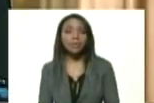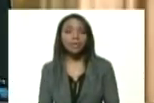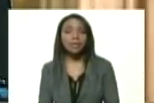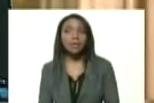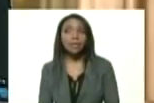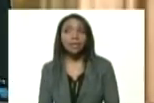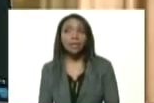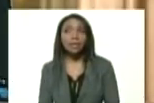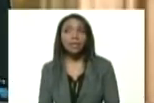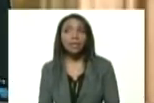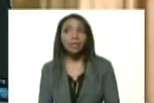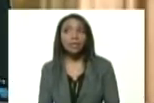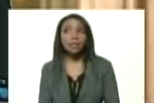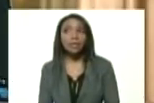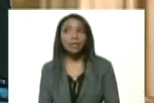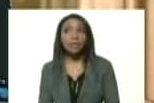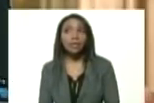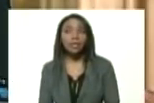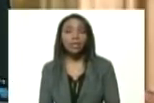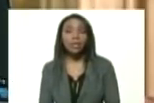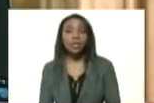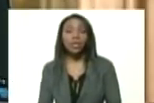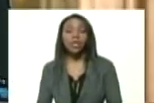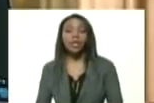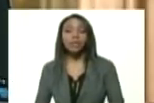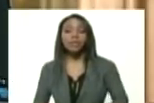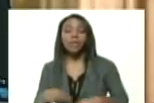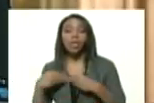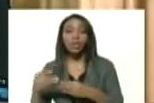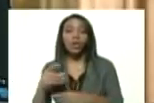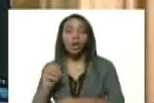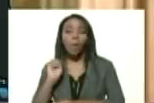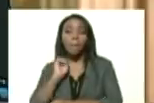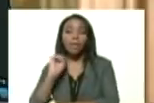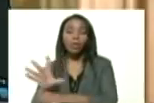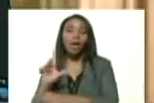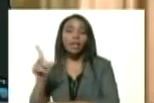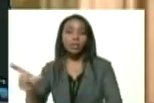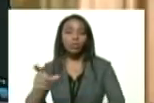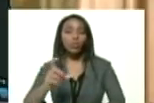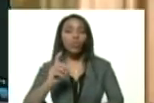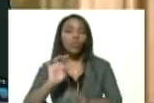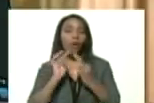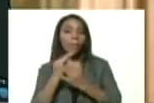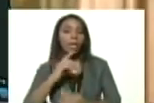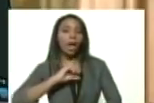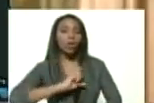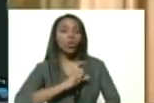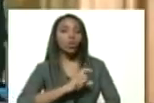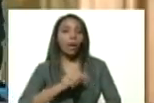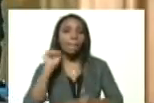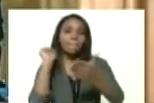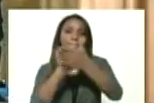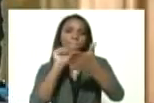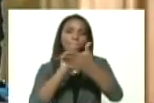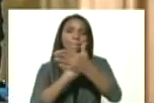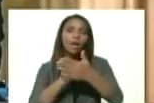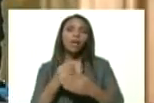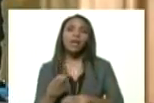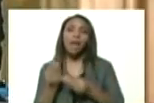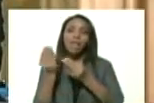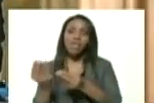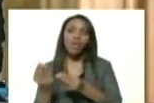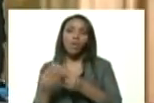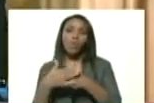indulto y los mandó a su familia en cúcuta les tocaron la puerta les ofrecieron